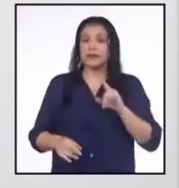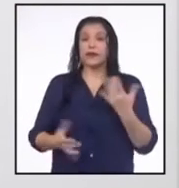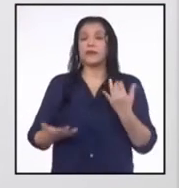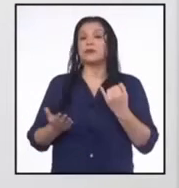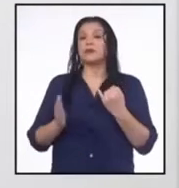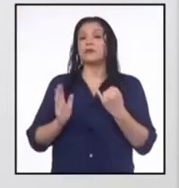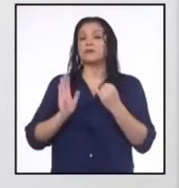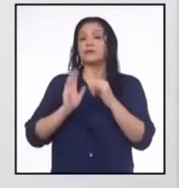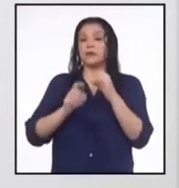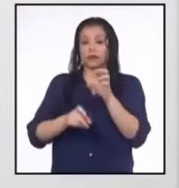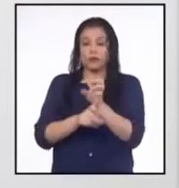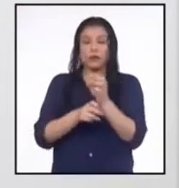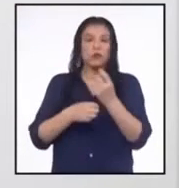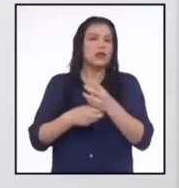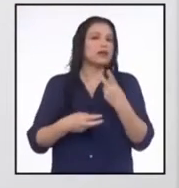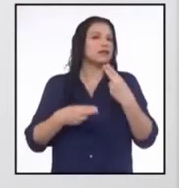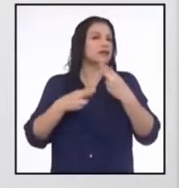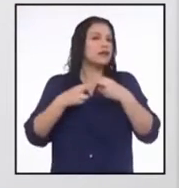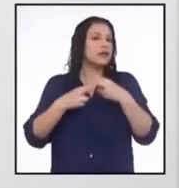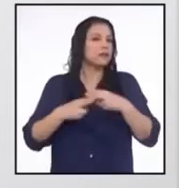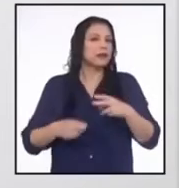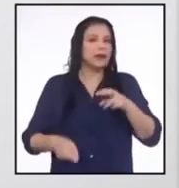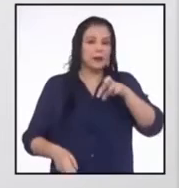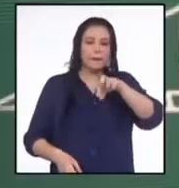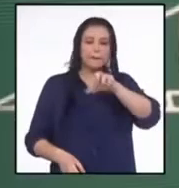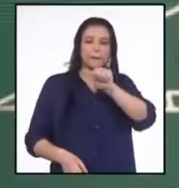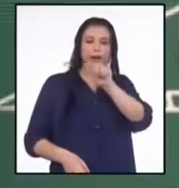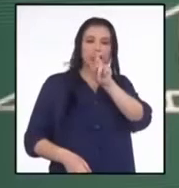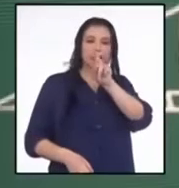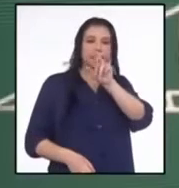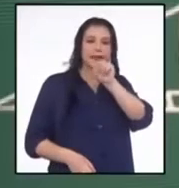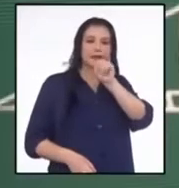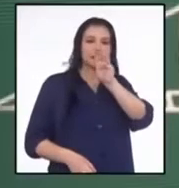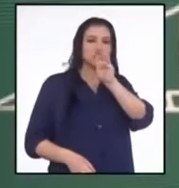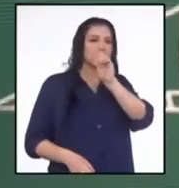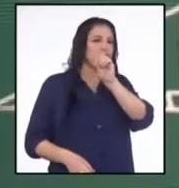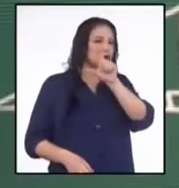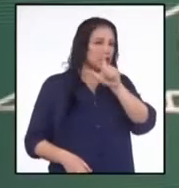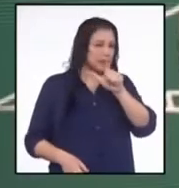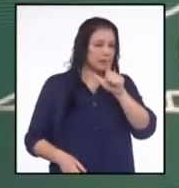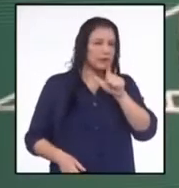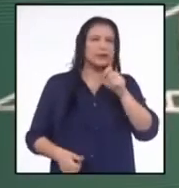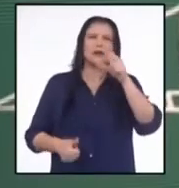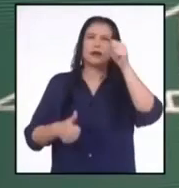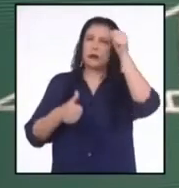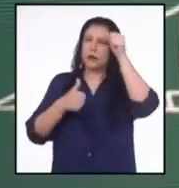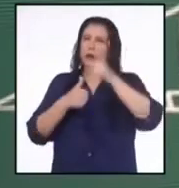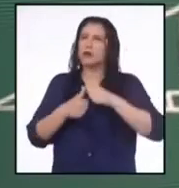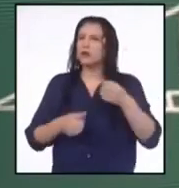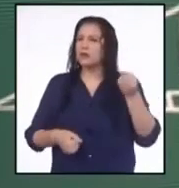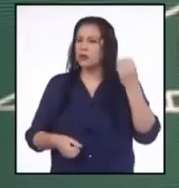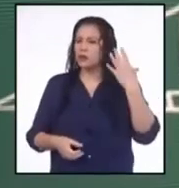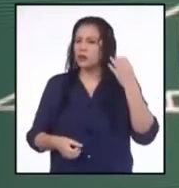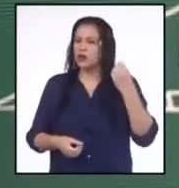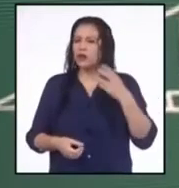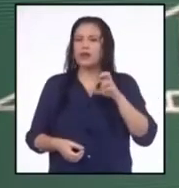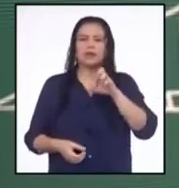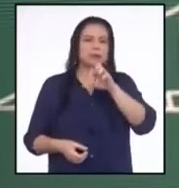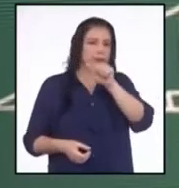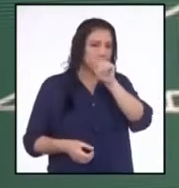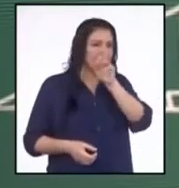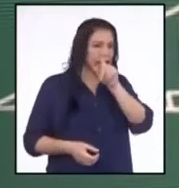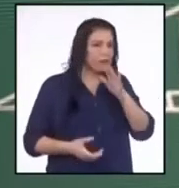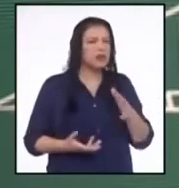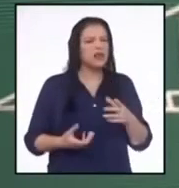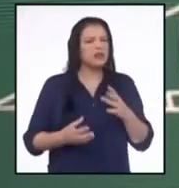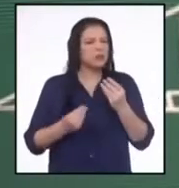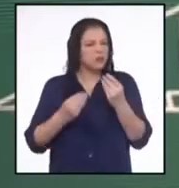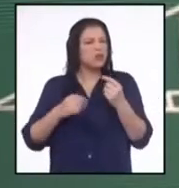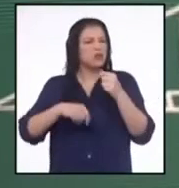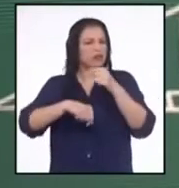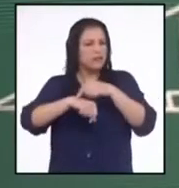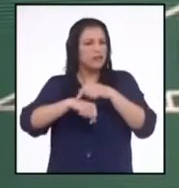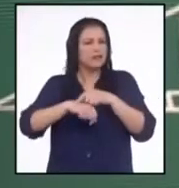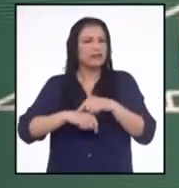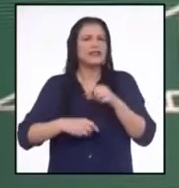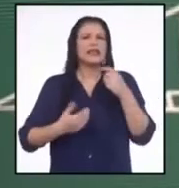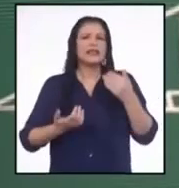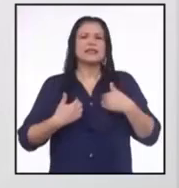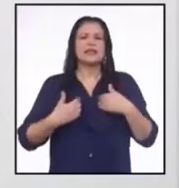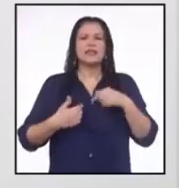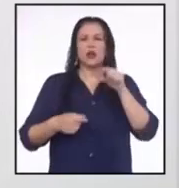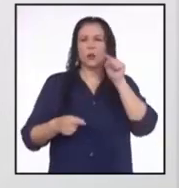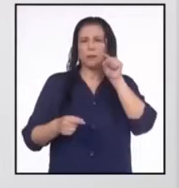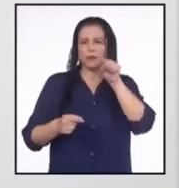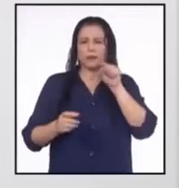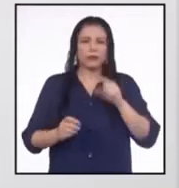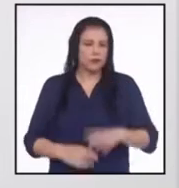figura a la que se le conoce como parábola. Recuerdo haber escuchado que las parábolas en muchas de las ocasiones tienen un punto